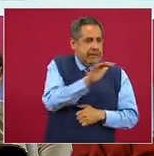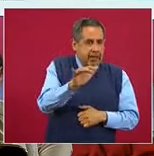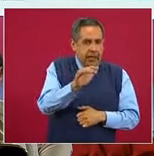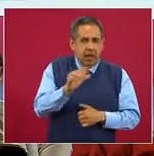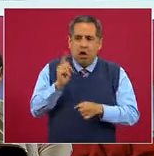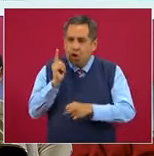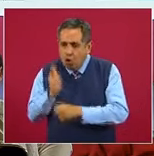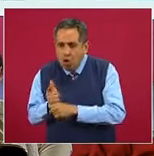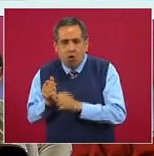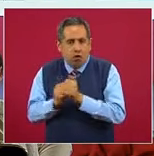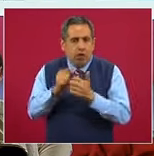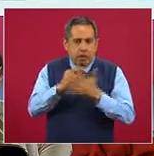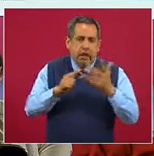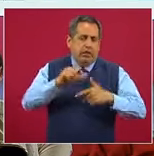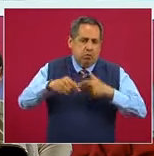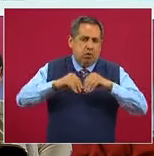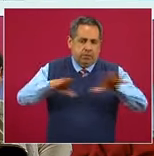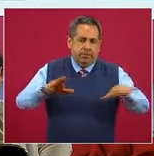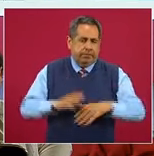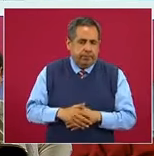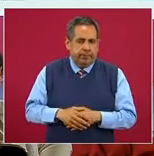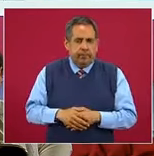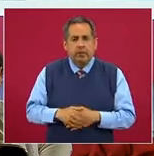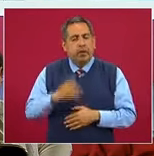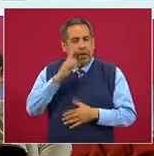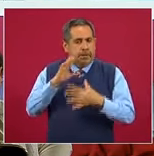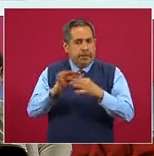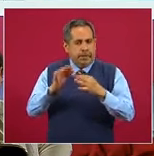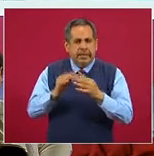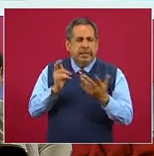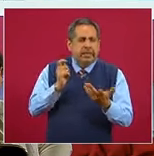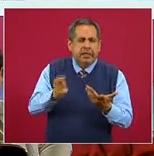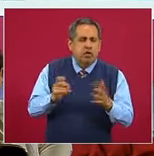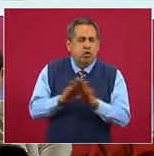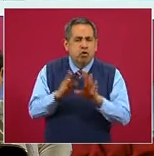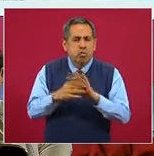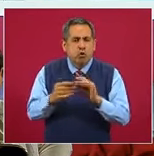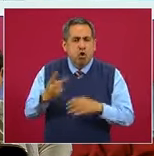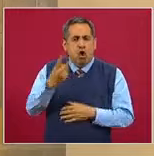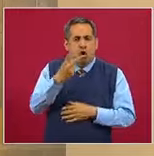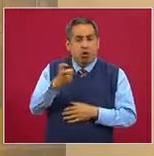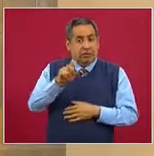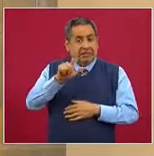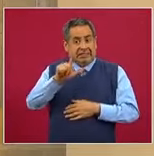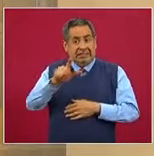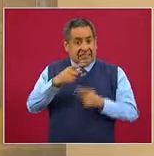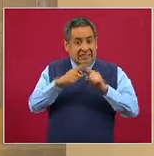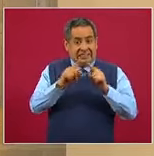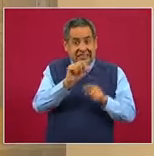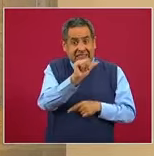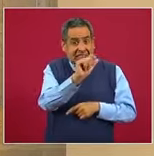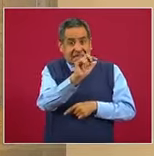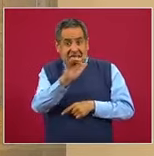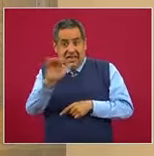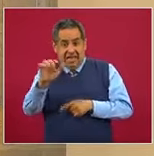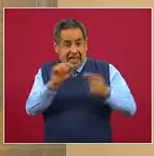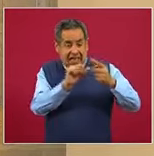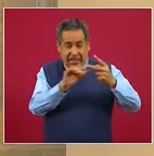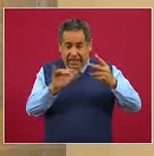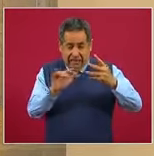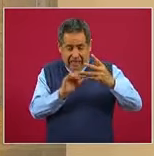distribución de los diferentes clados. Bueno, nuestro universo entonces fue conformado por 217 secuencias de genomas completos de estos